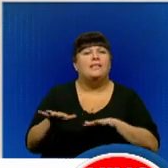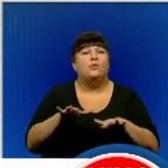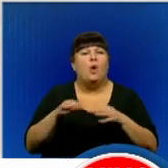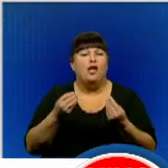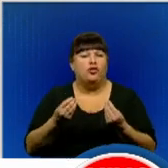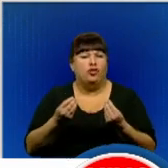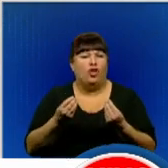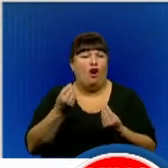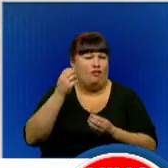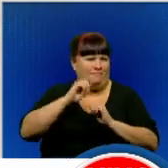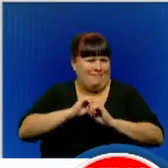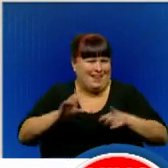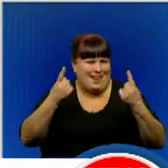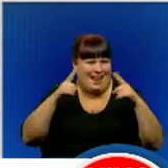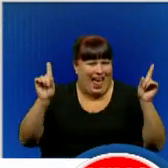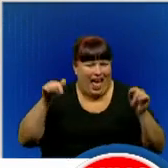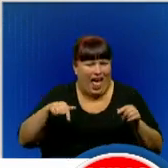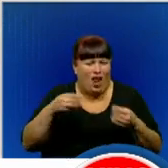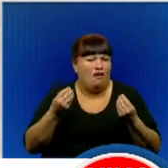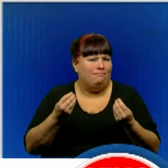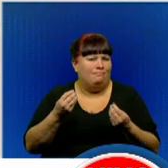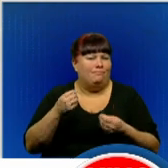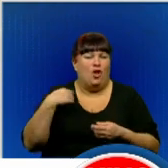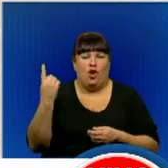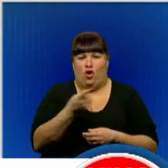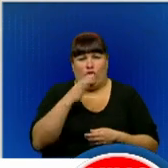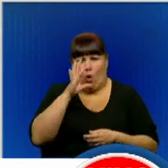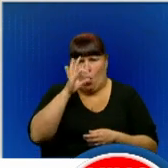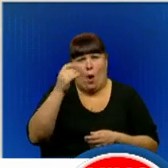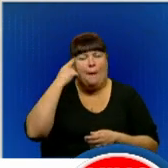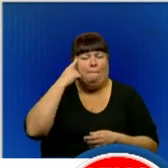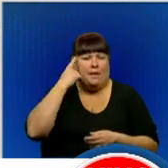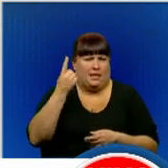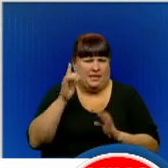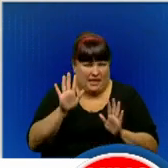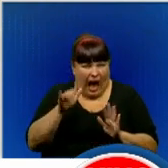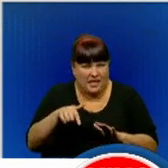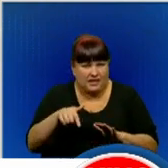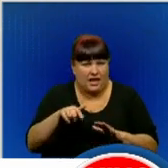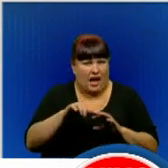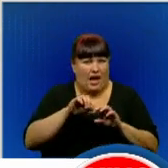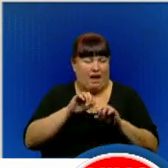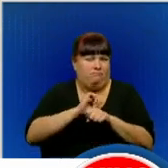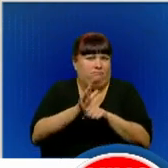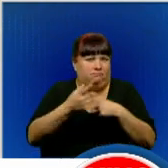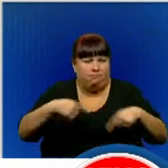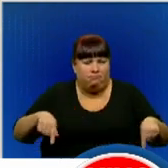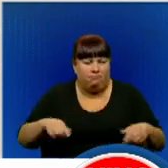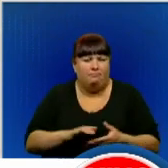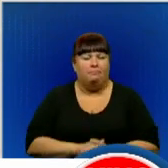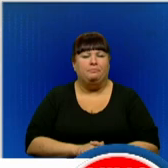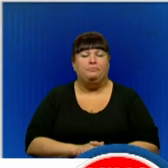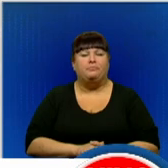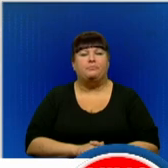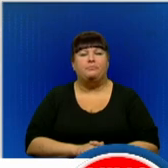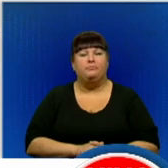de una anomalía que ninguno de nosotros se hubiese imaginado vivir y